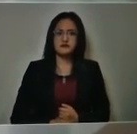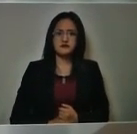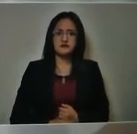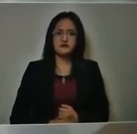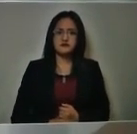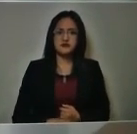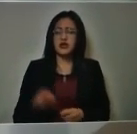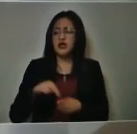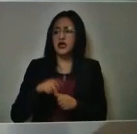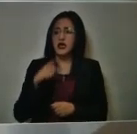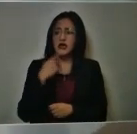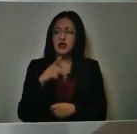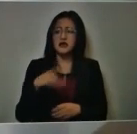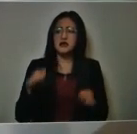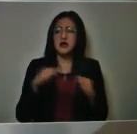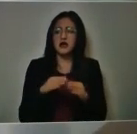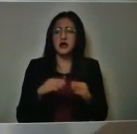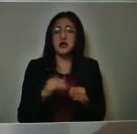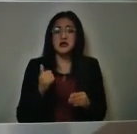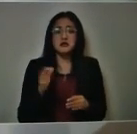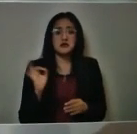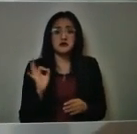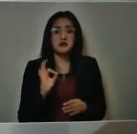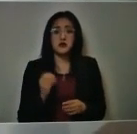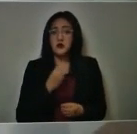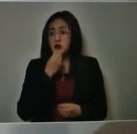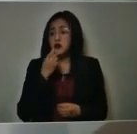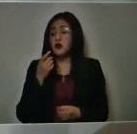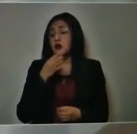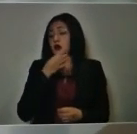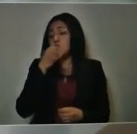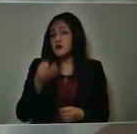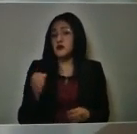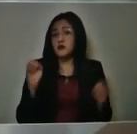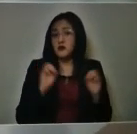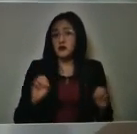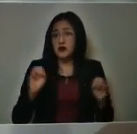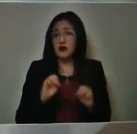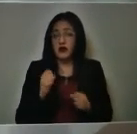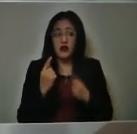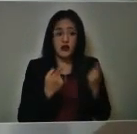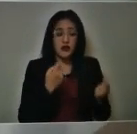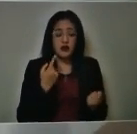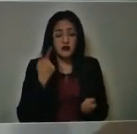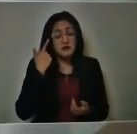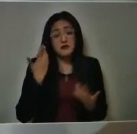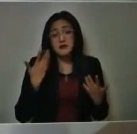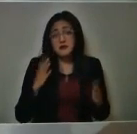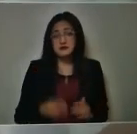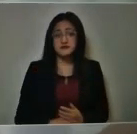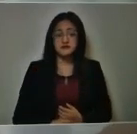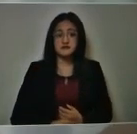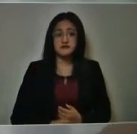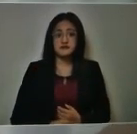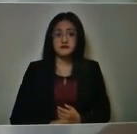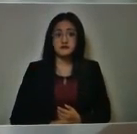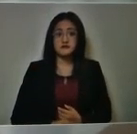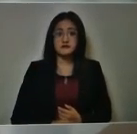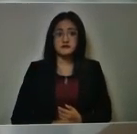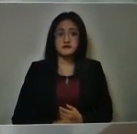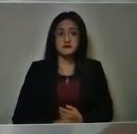no han, lo han hecho del conocimiento de la autoridad de salud. Vamos a